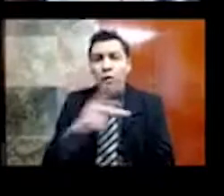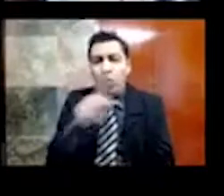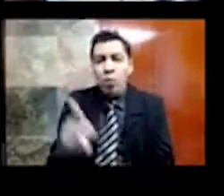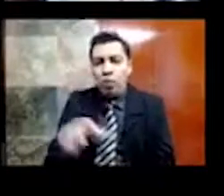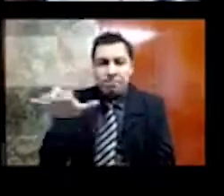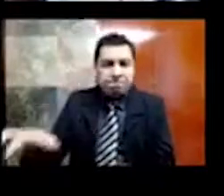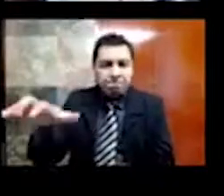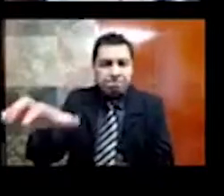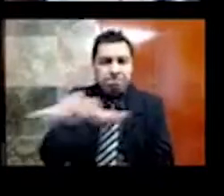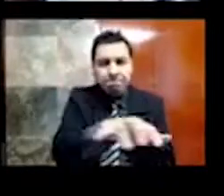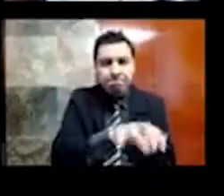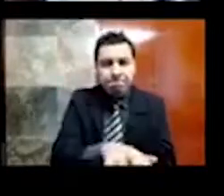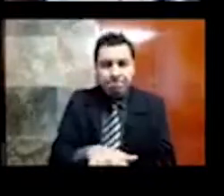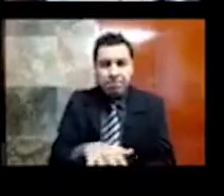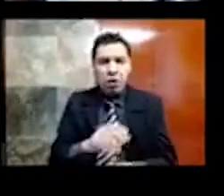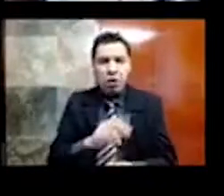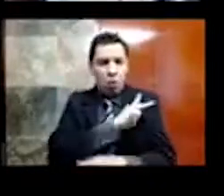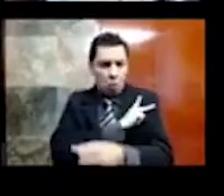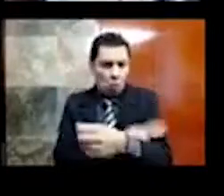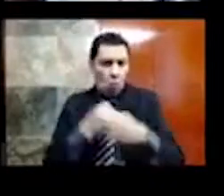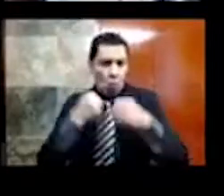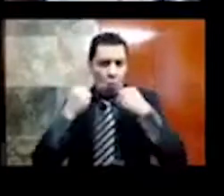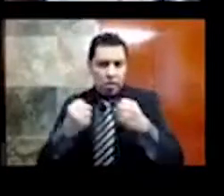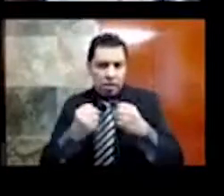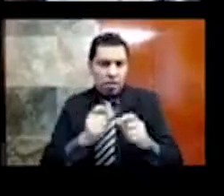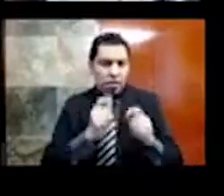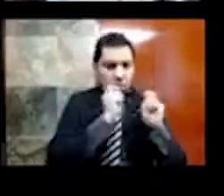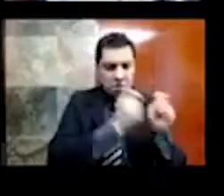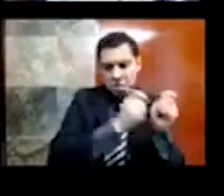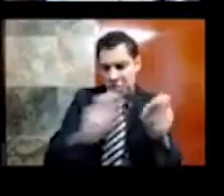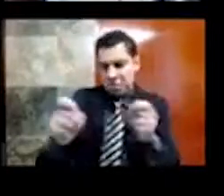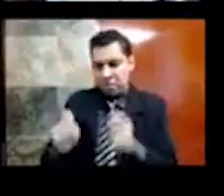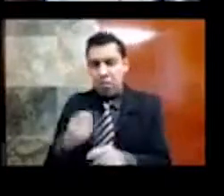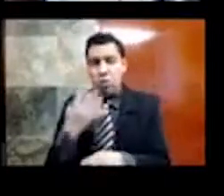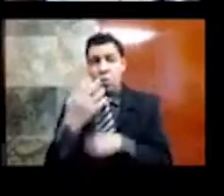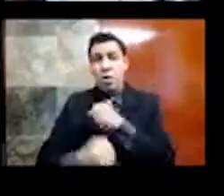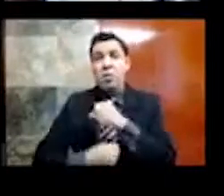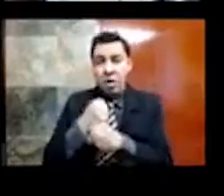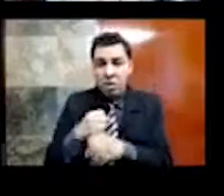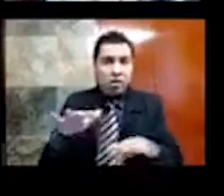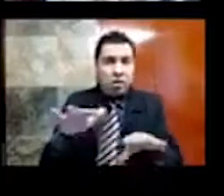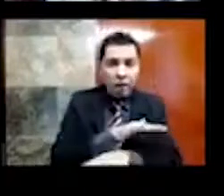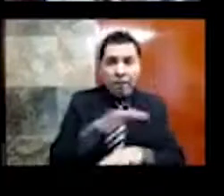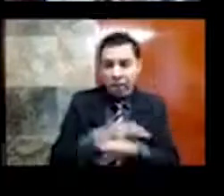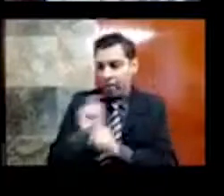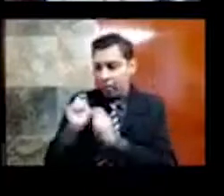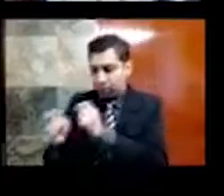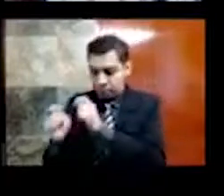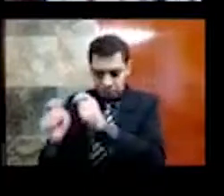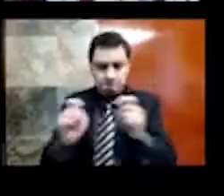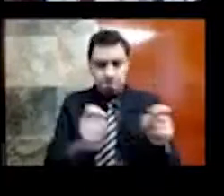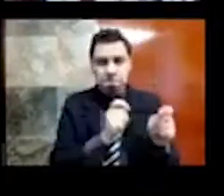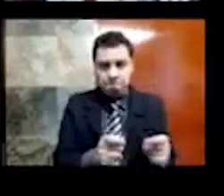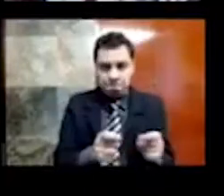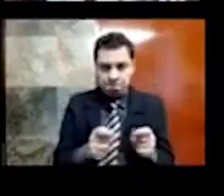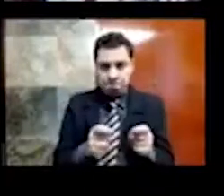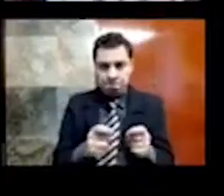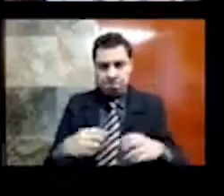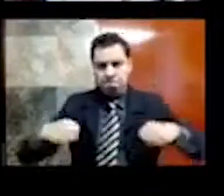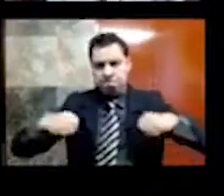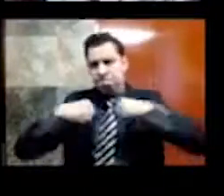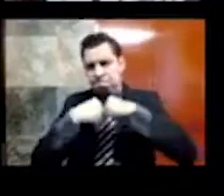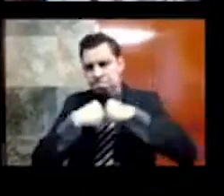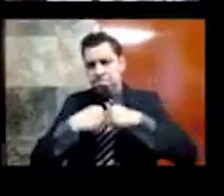van repartiendo el poder cada 4 años. Es verdaderamente una muy buena organización, cercados por los